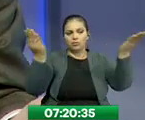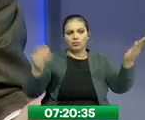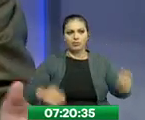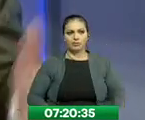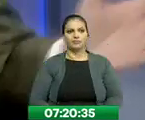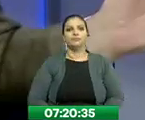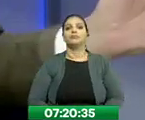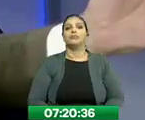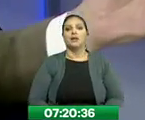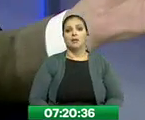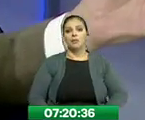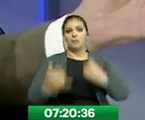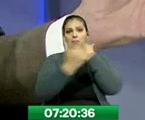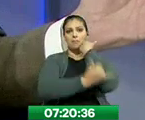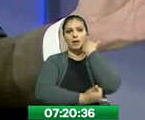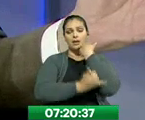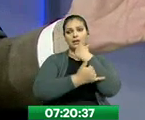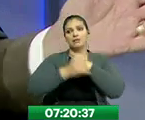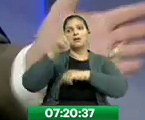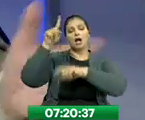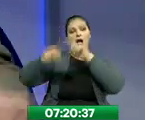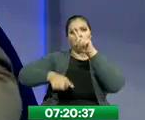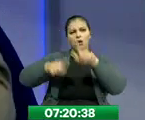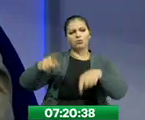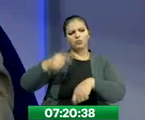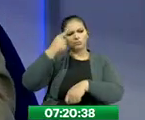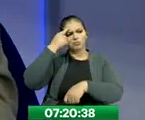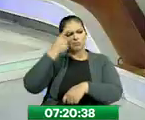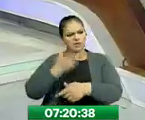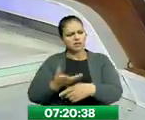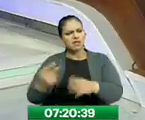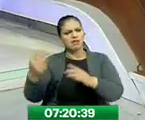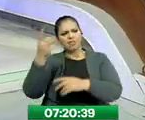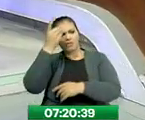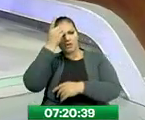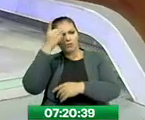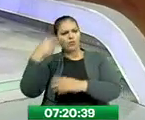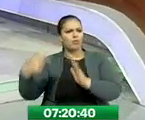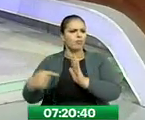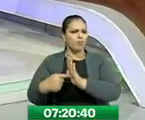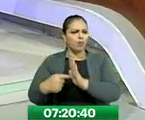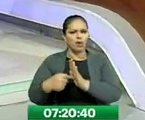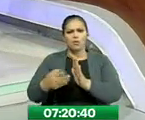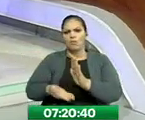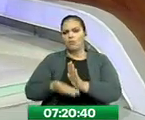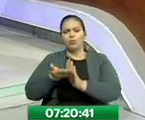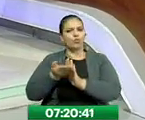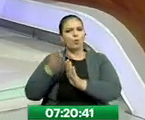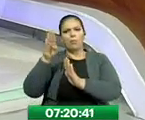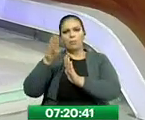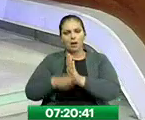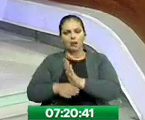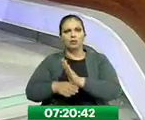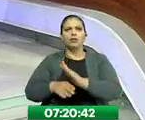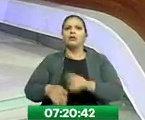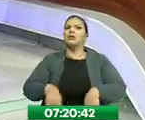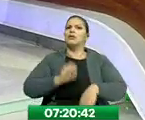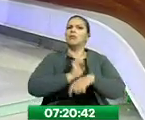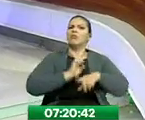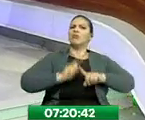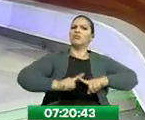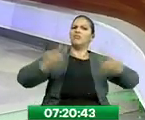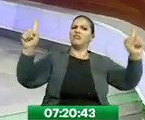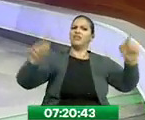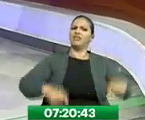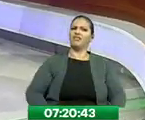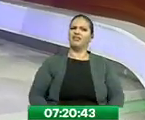bajan los impuestos. Aquí hacemos la cosa al revés. Dentro de ese contexto, y una vez que lleguen estos paquetes de reformas a la Asamblea Nacional, en el